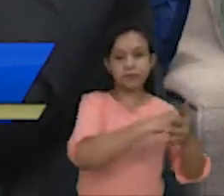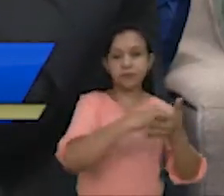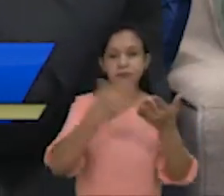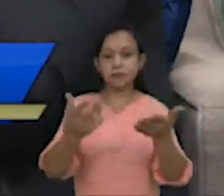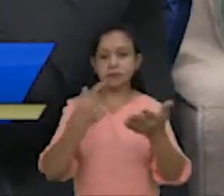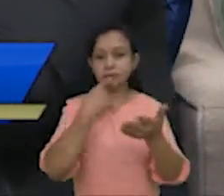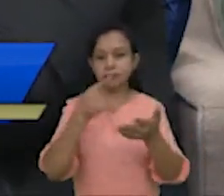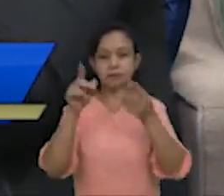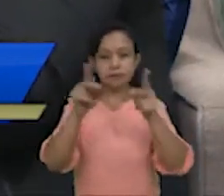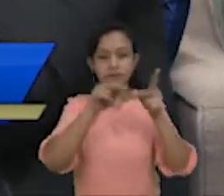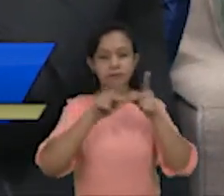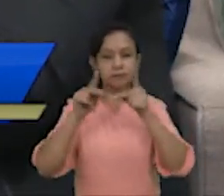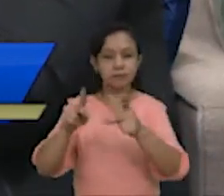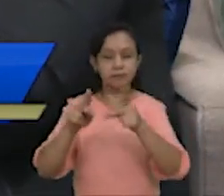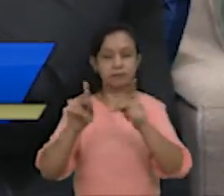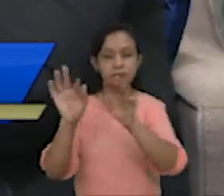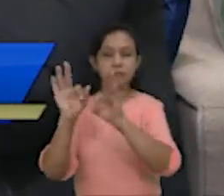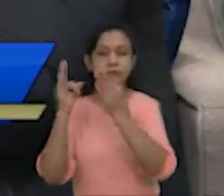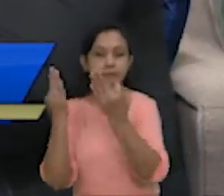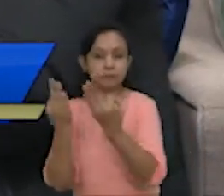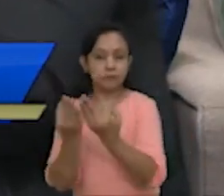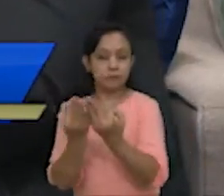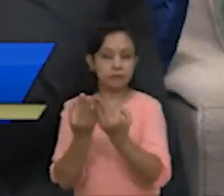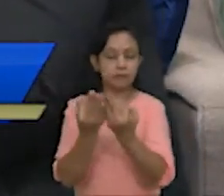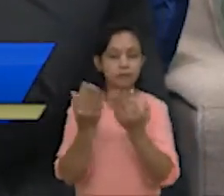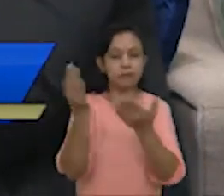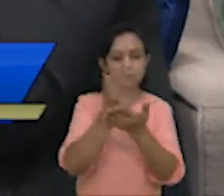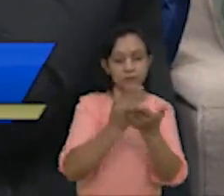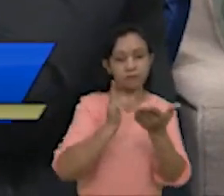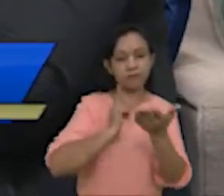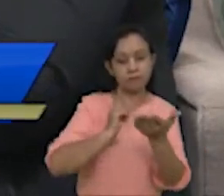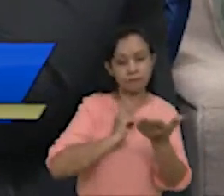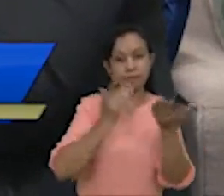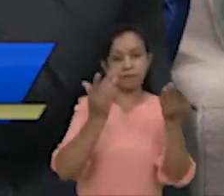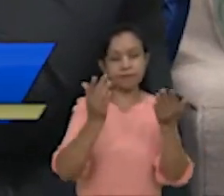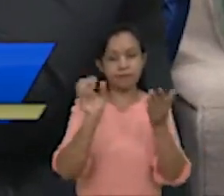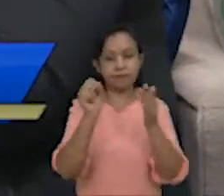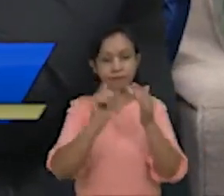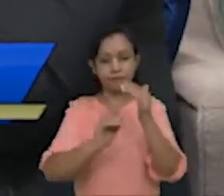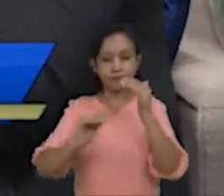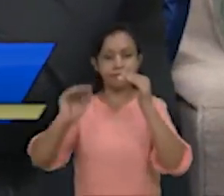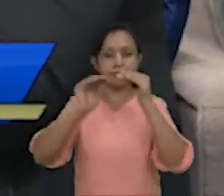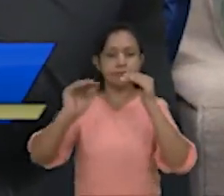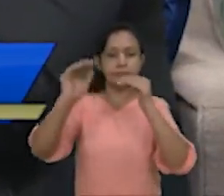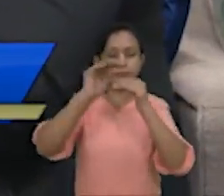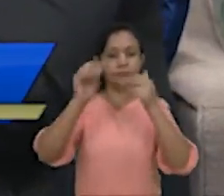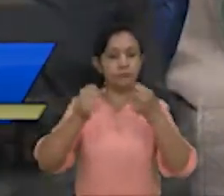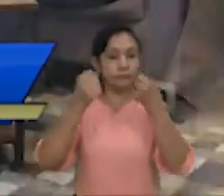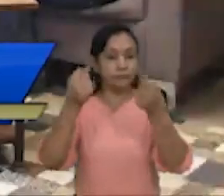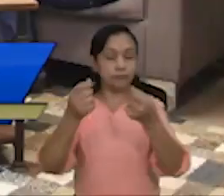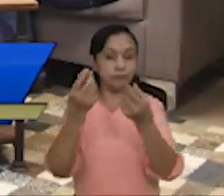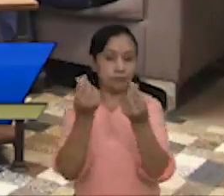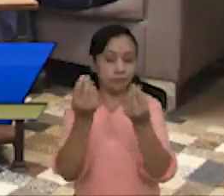cuando digo gente, me refiero a familias con cierta influencia, ubicadas socialmente en esferas de poder o con